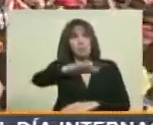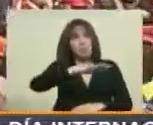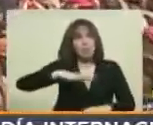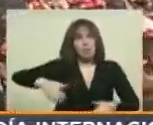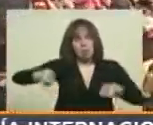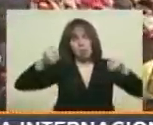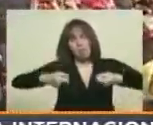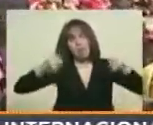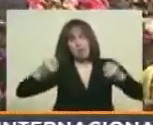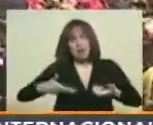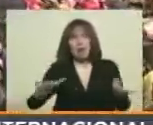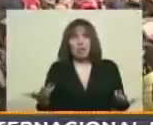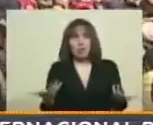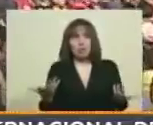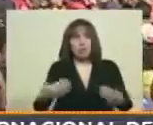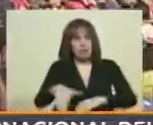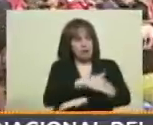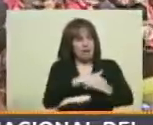supermercados